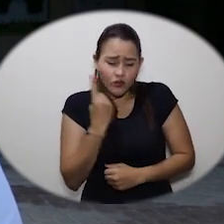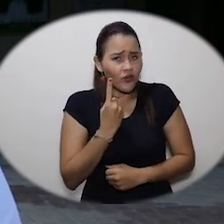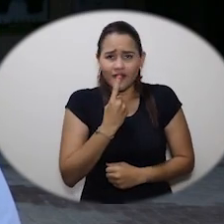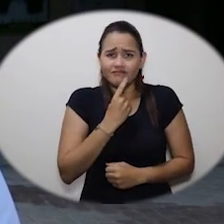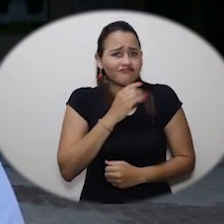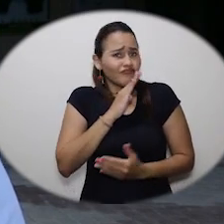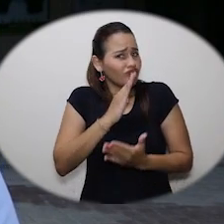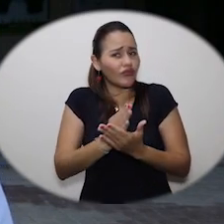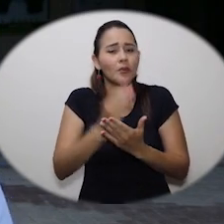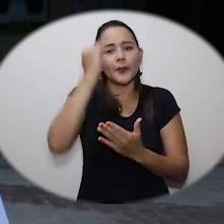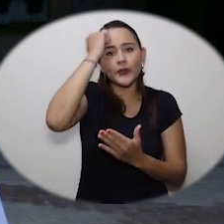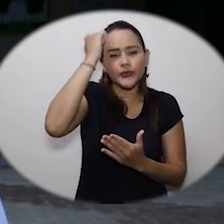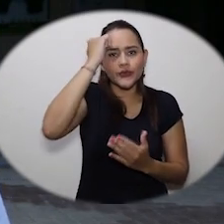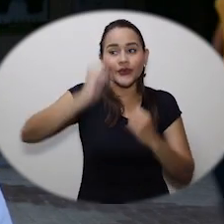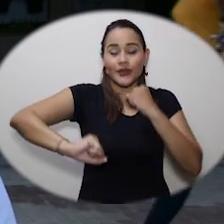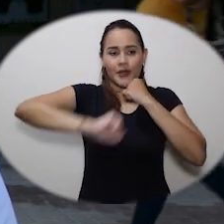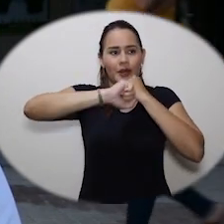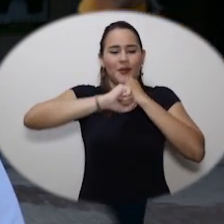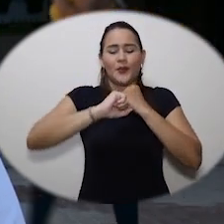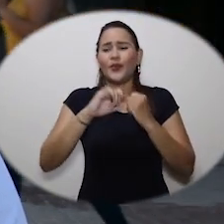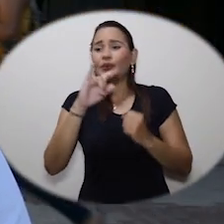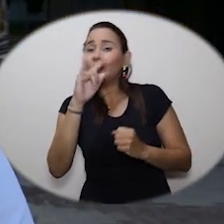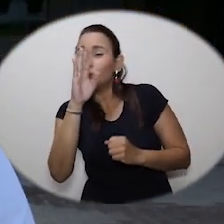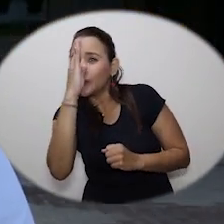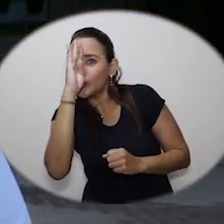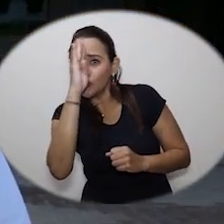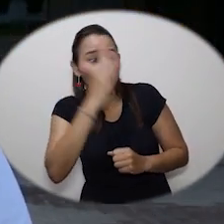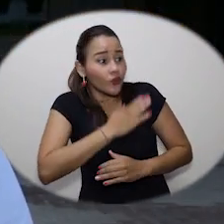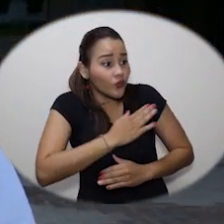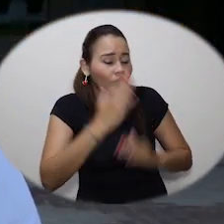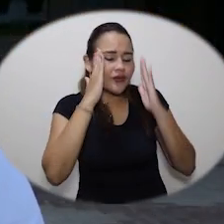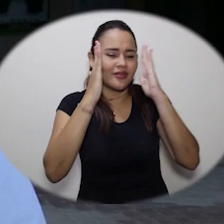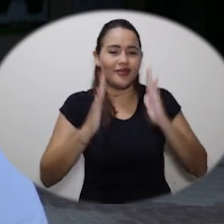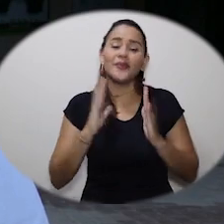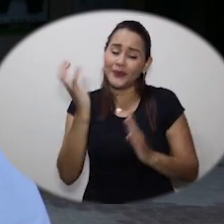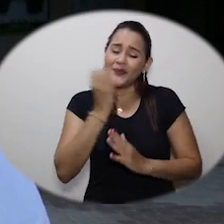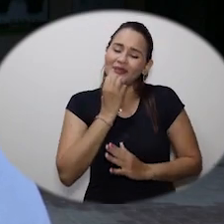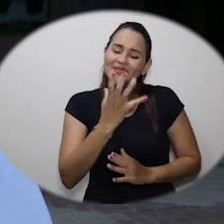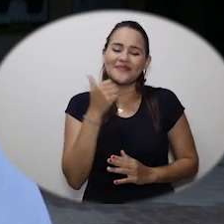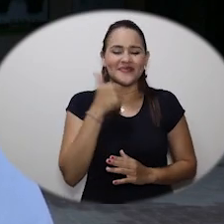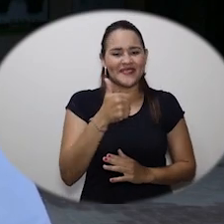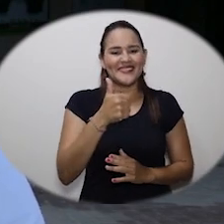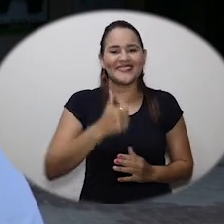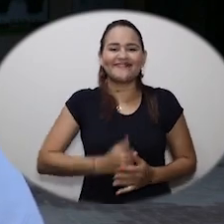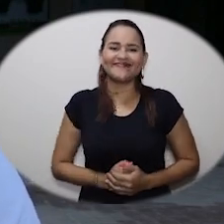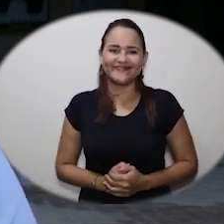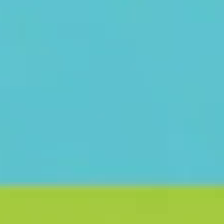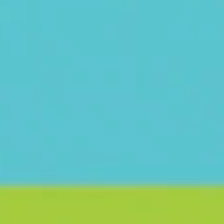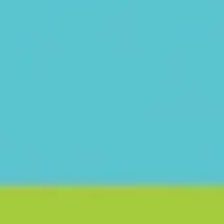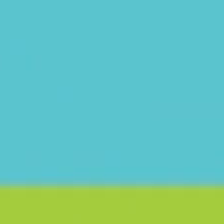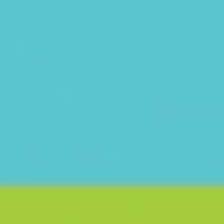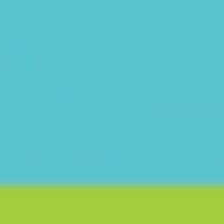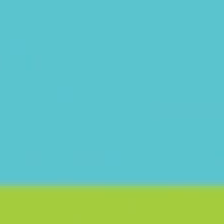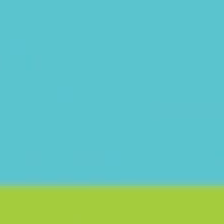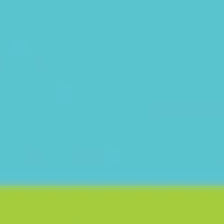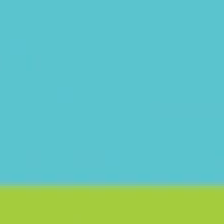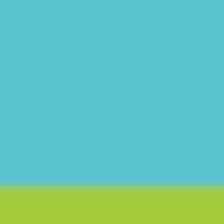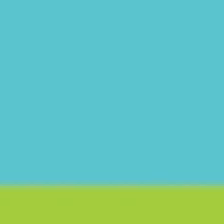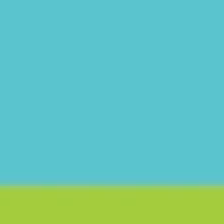están aquí para mí si tengo dudas y eso me parece muy bien.